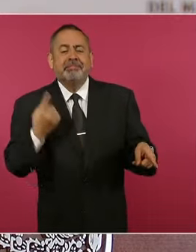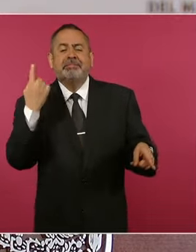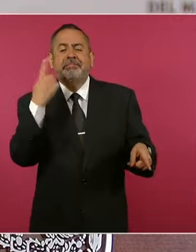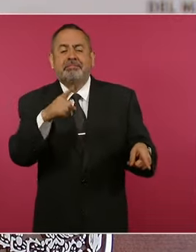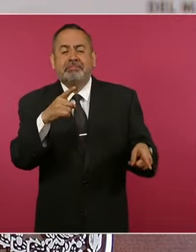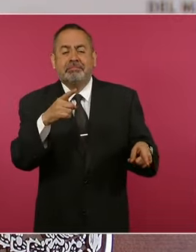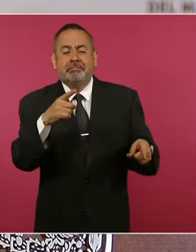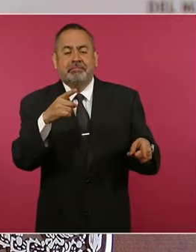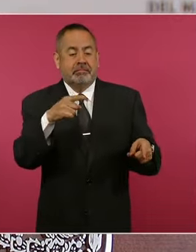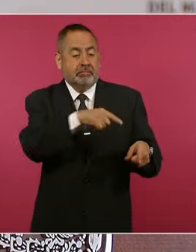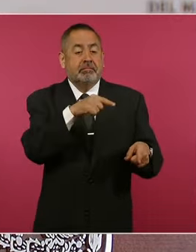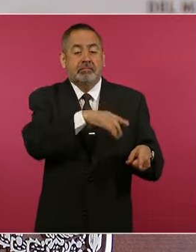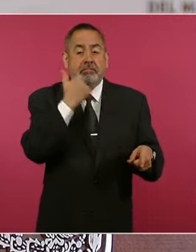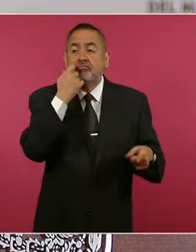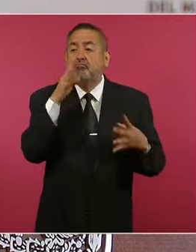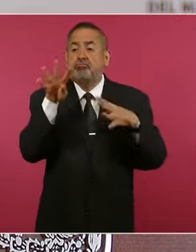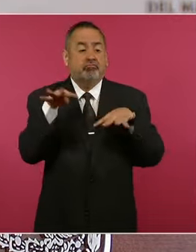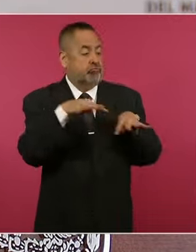hacerse